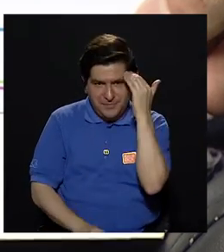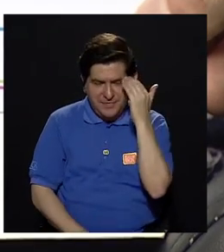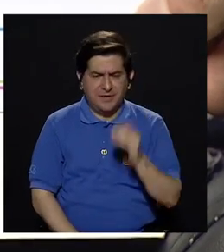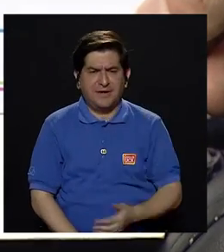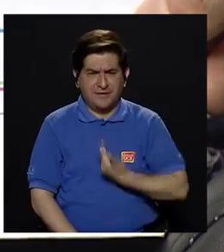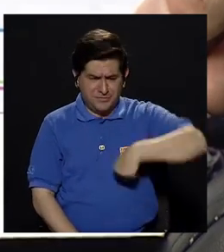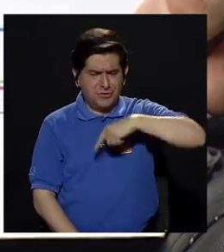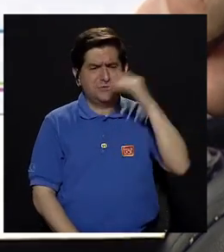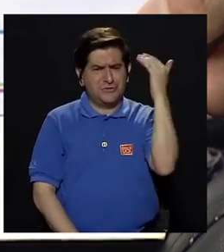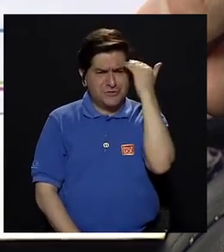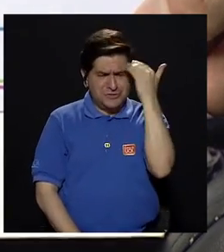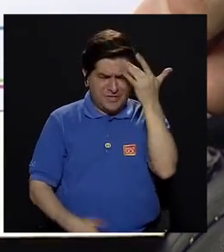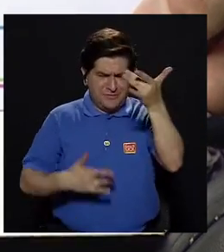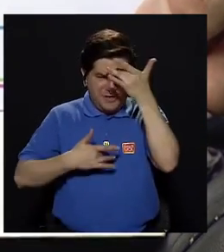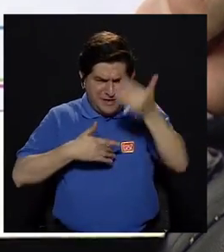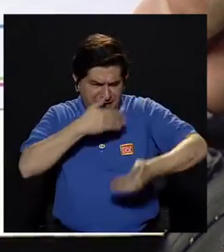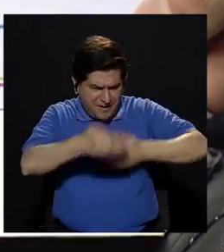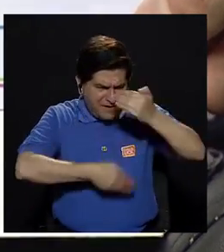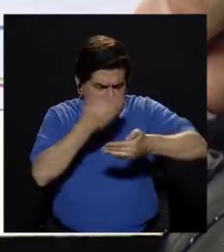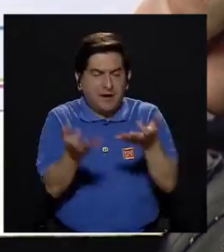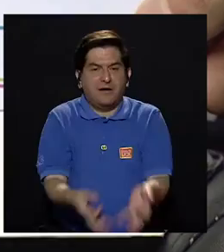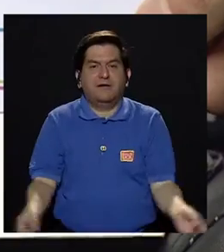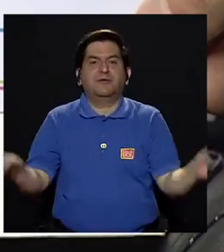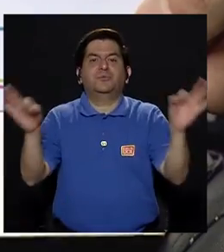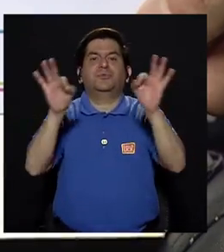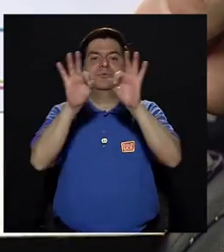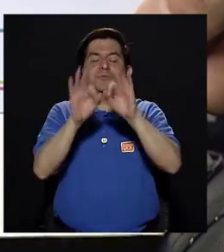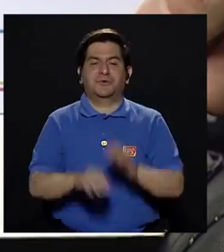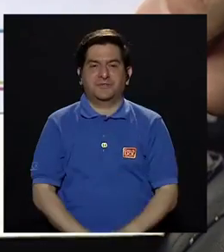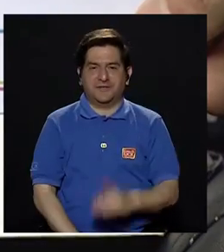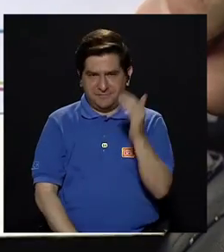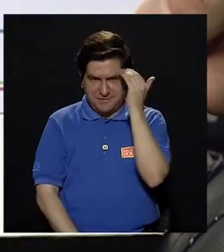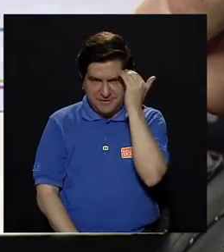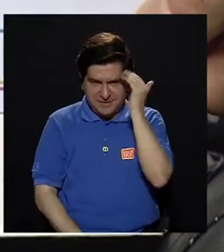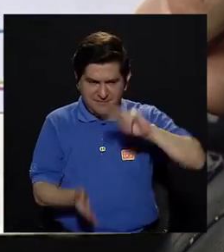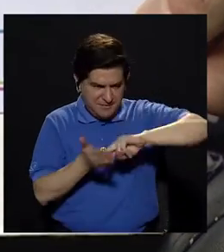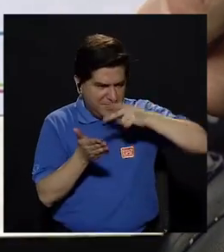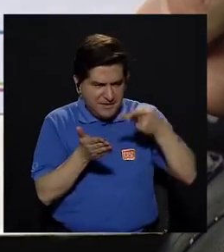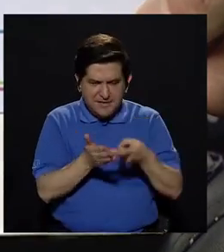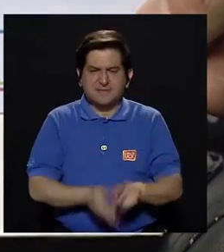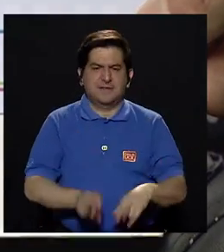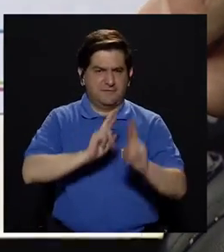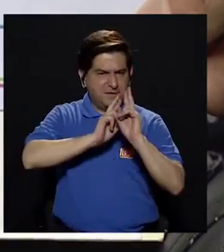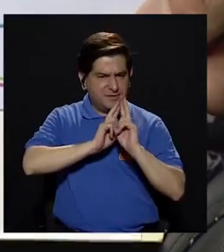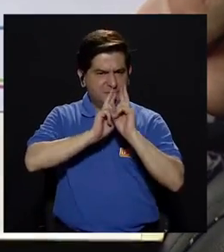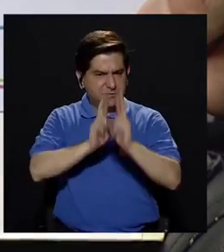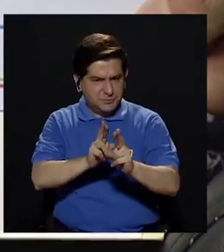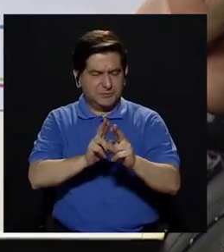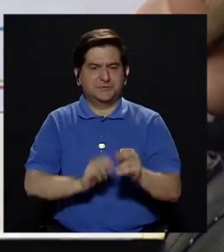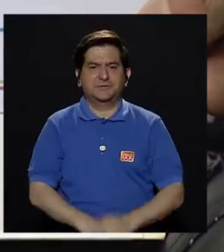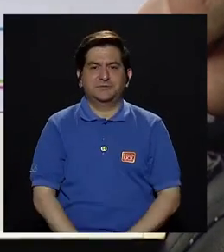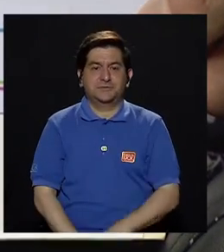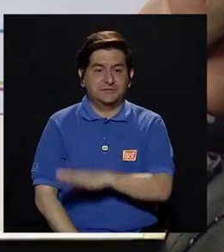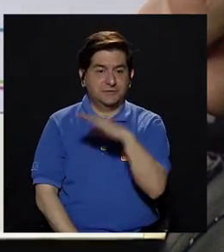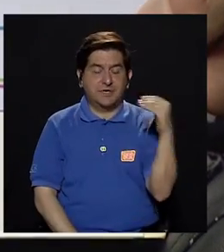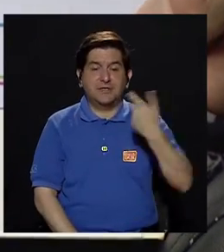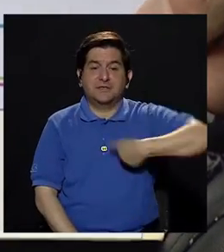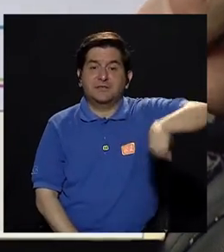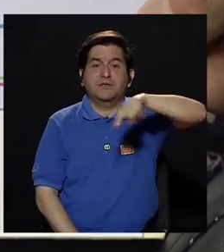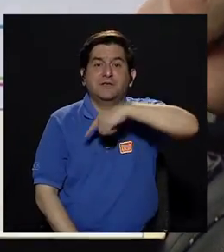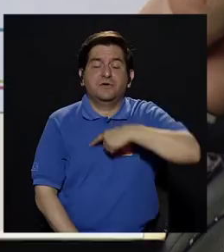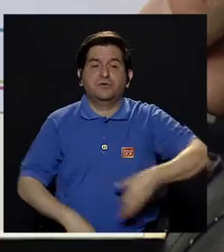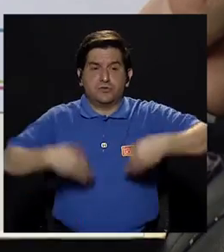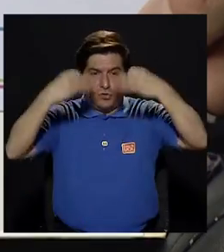nosotros sabemos cómo se comporta la enfermedad, es importante, ¿verdad? Nosotros vamos a saber qué significan los resultados y cómo